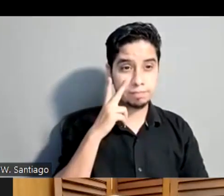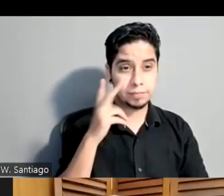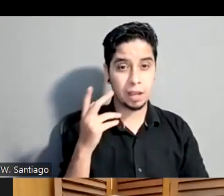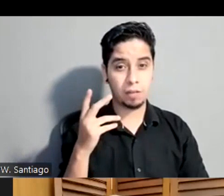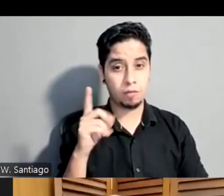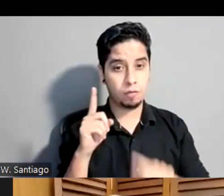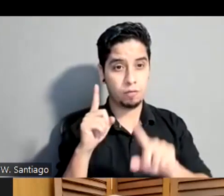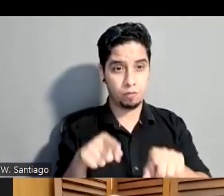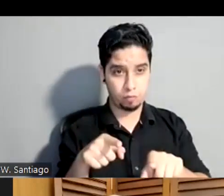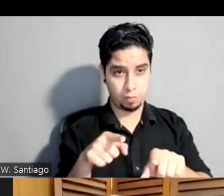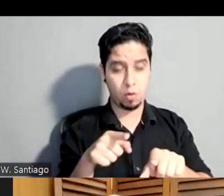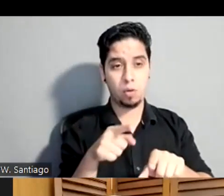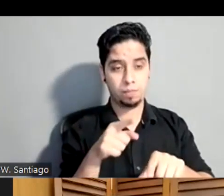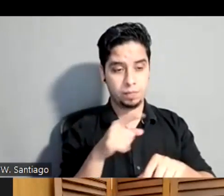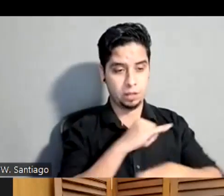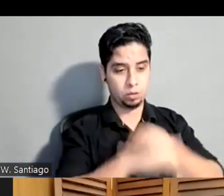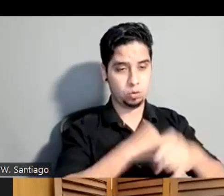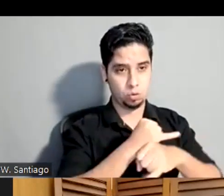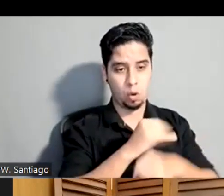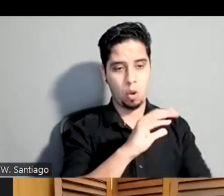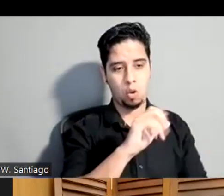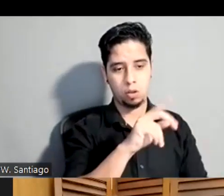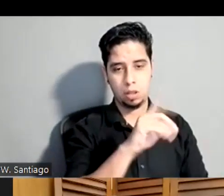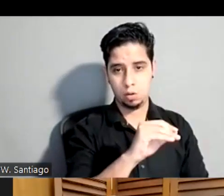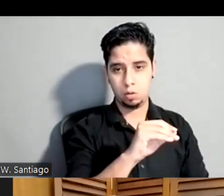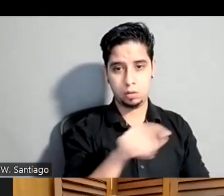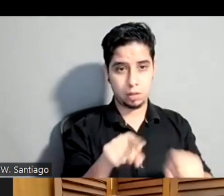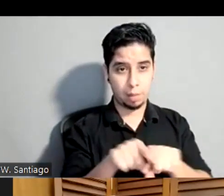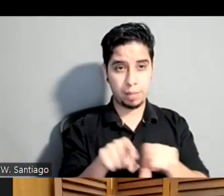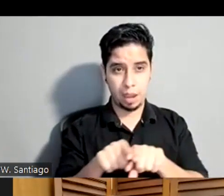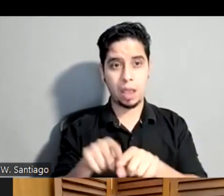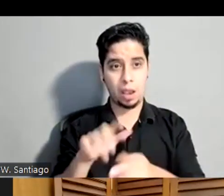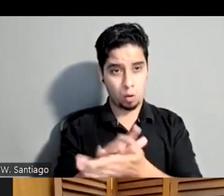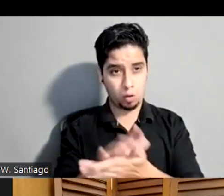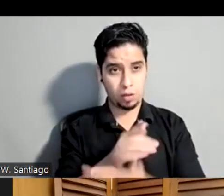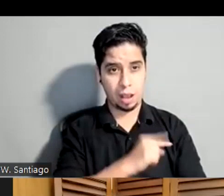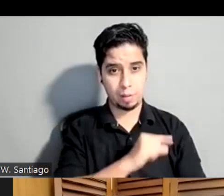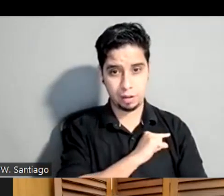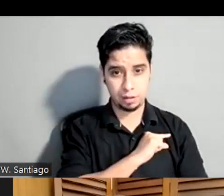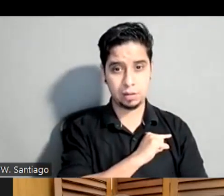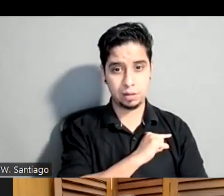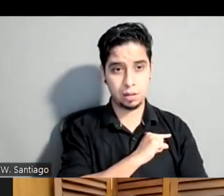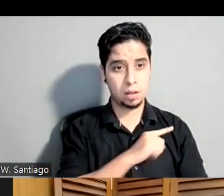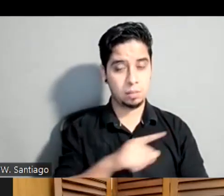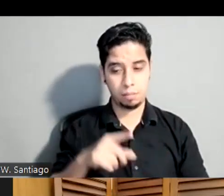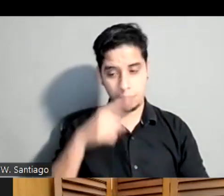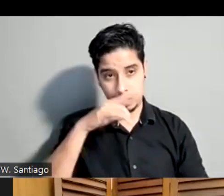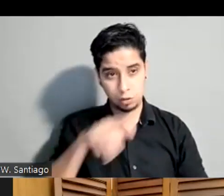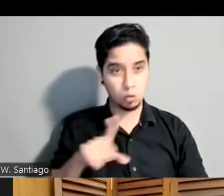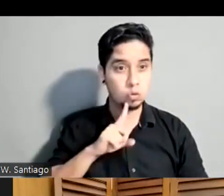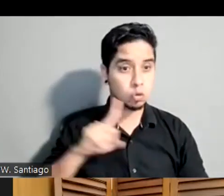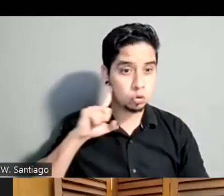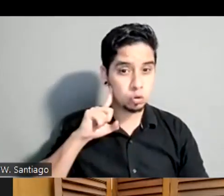al Instituto Loaiza Cordero. Ajá. Y fuimos al Colegio San Gabriel. Ajá. Para niños sordos. Ay,